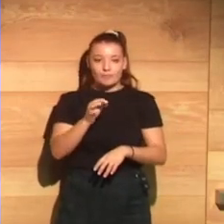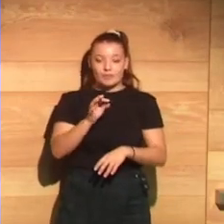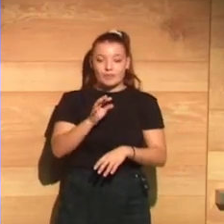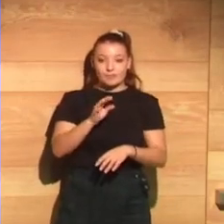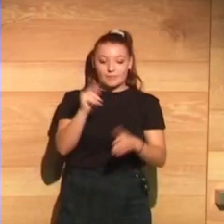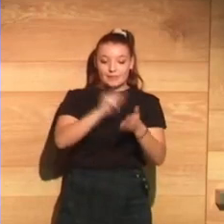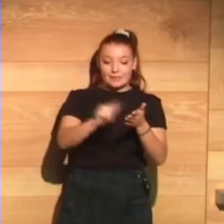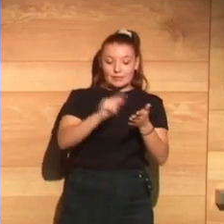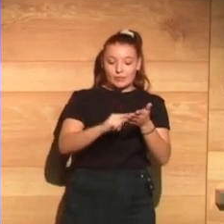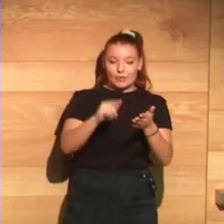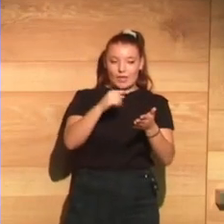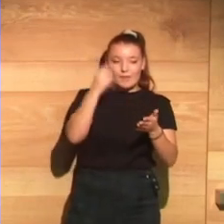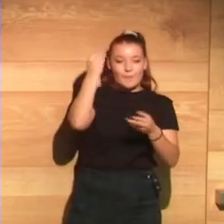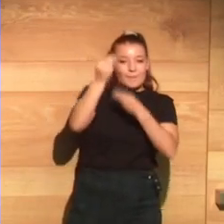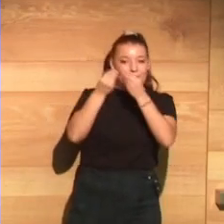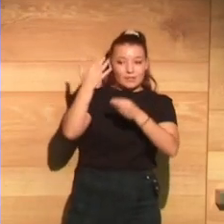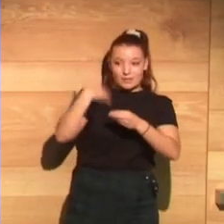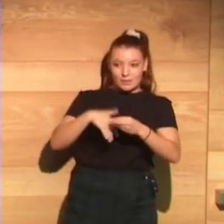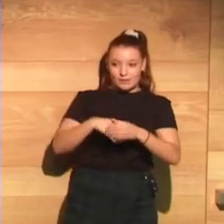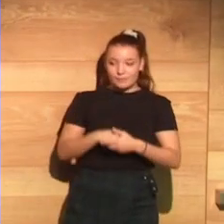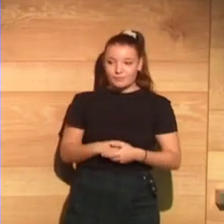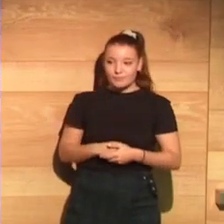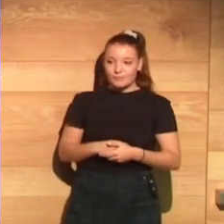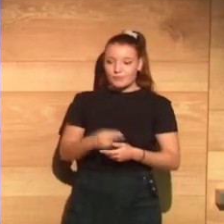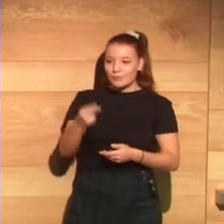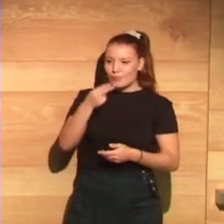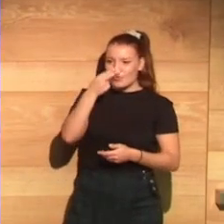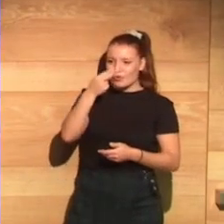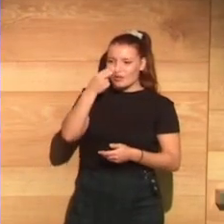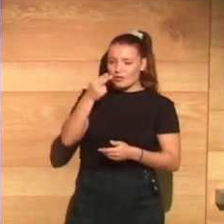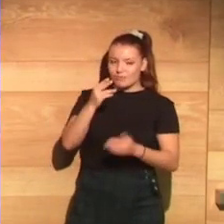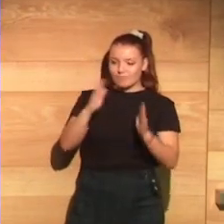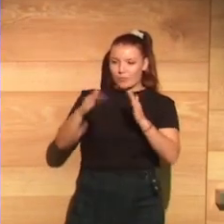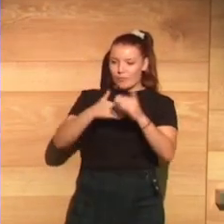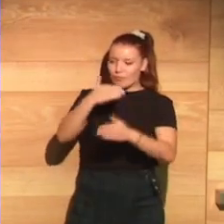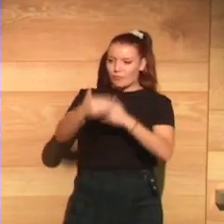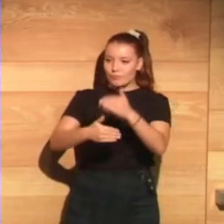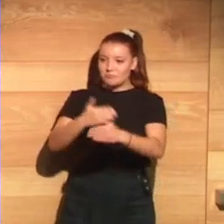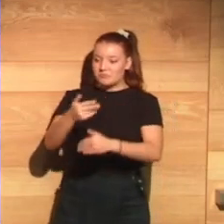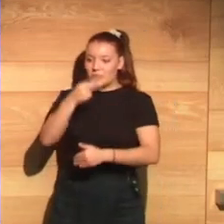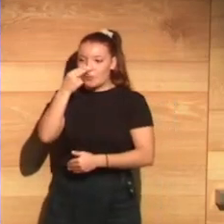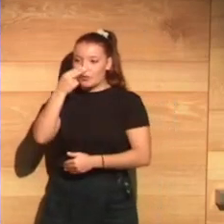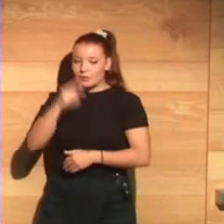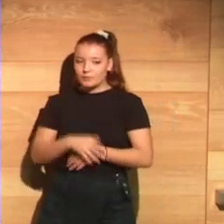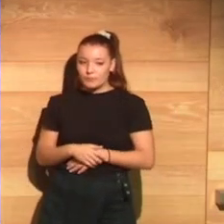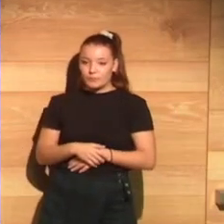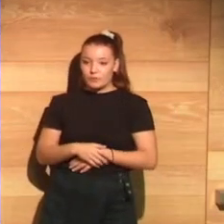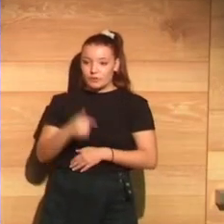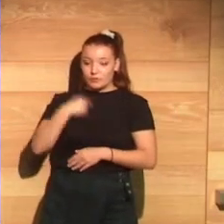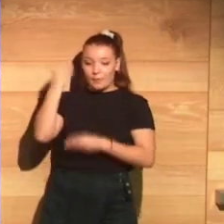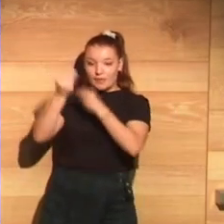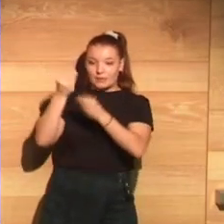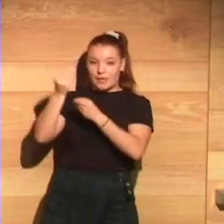Muchas veces no hago ni siquiera esquema de color, porque esos colores ya se me han venido a mi cabeza durante la escritura. Claro,